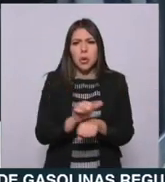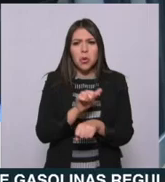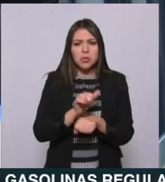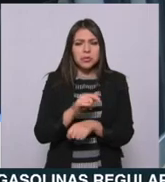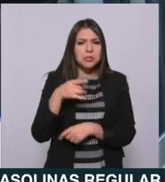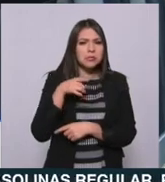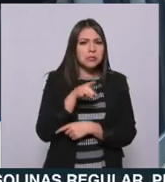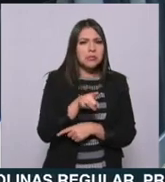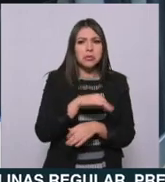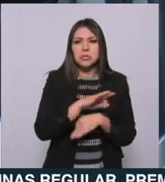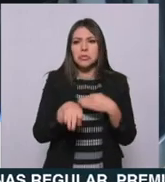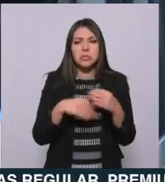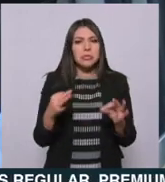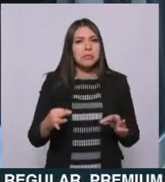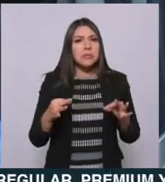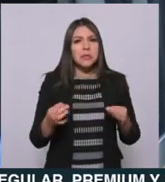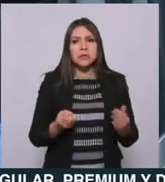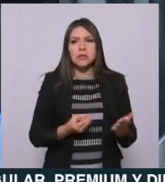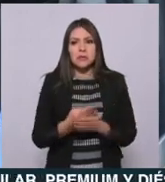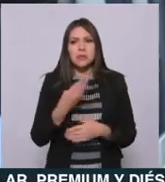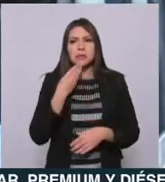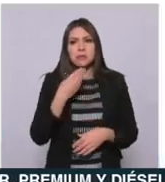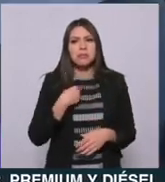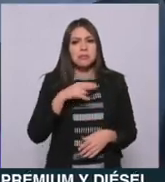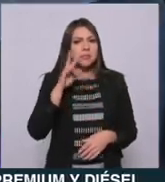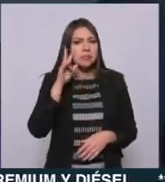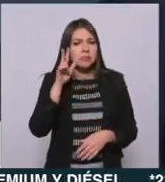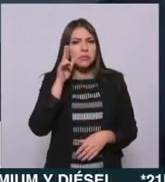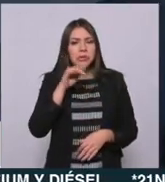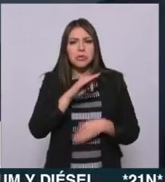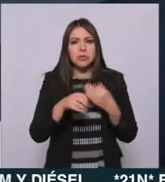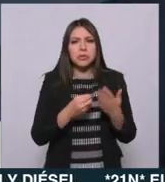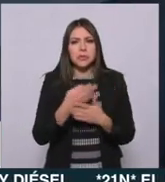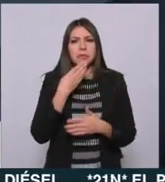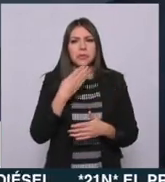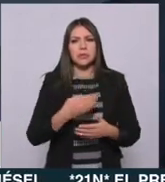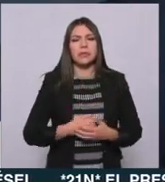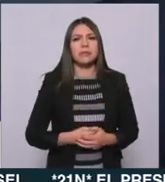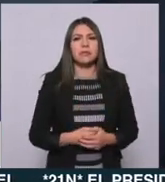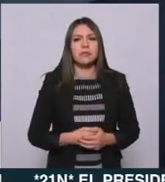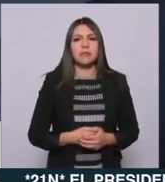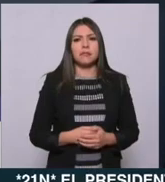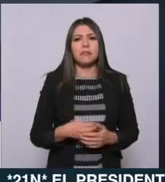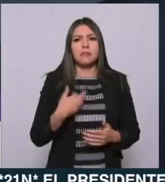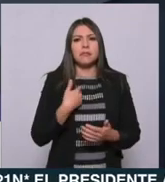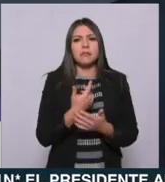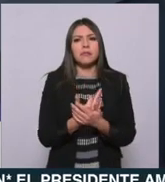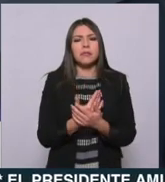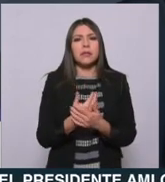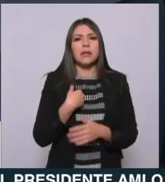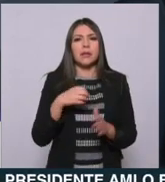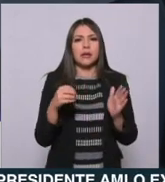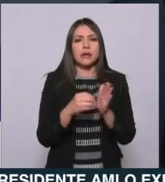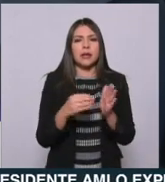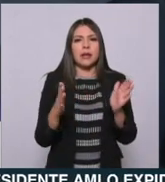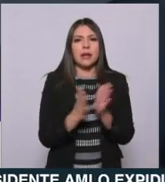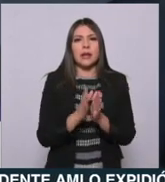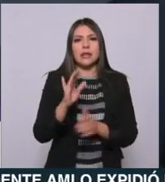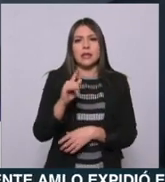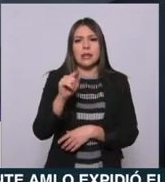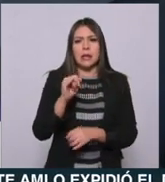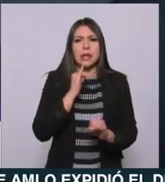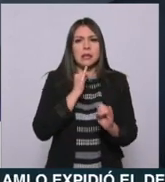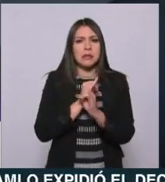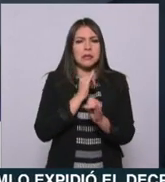buenas condiciones, pero veo que está funcionando bien. Fue como 20 minutos máximo, ya tenía yo la cita, la hice por internet, bastante